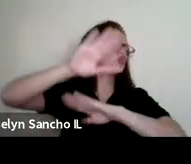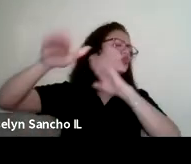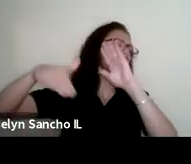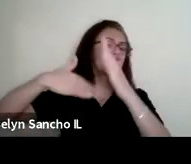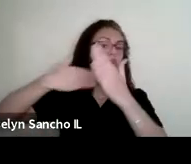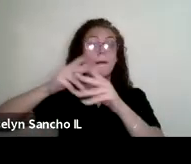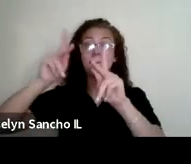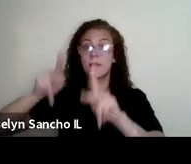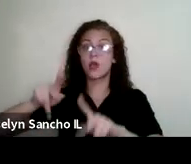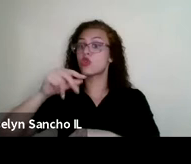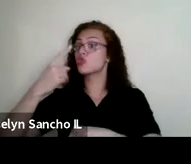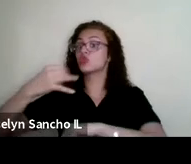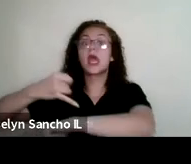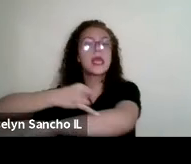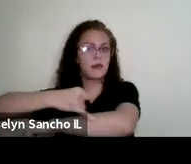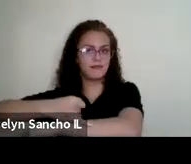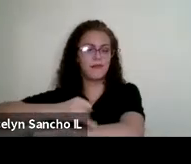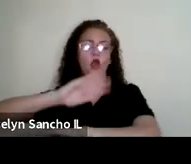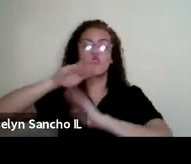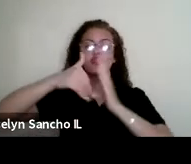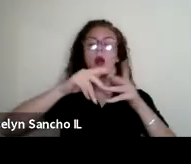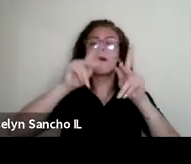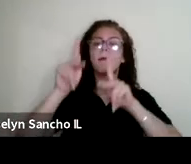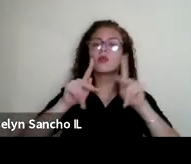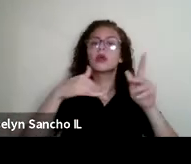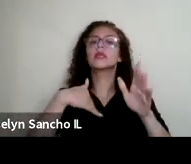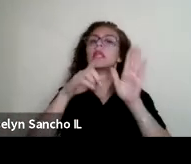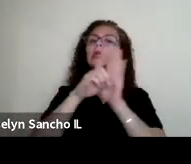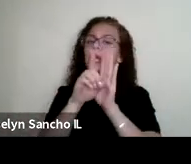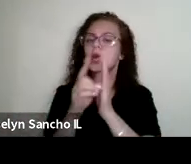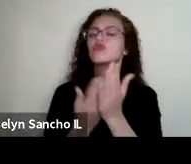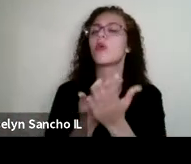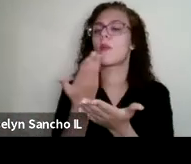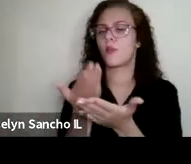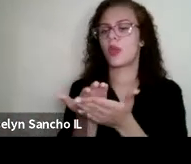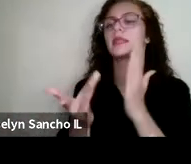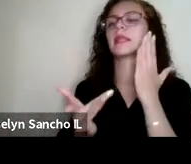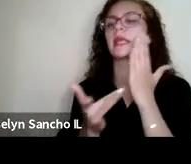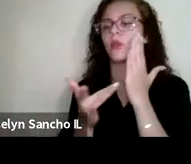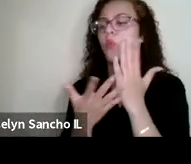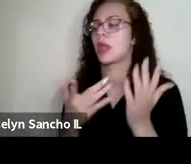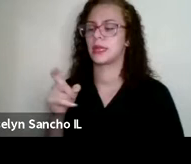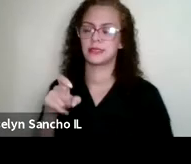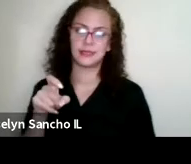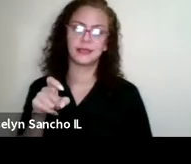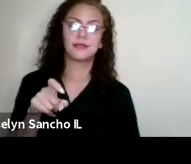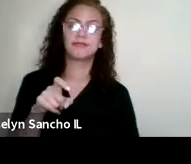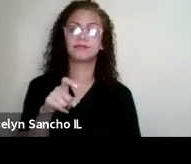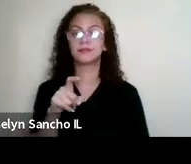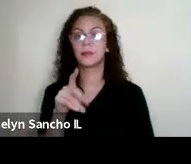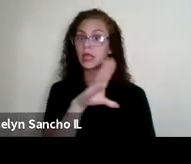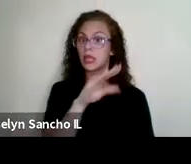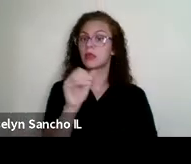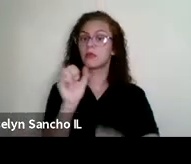todas las personas, no solo las ingenieras, todas las personas tienen derecho a proponer la tecnología que necesitan y lo